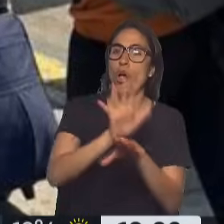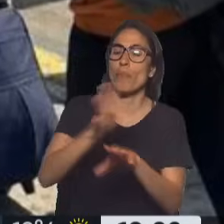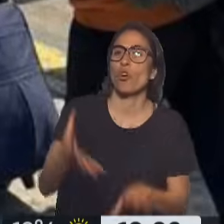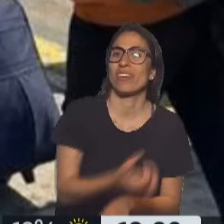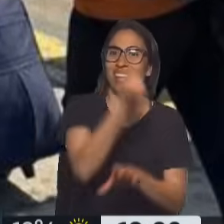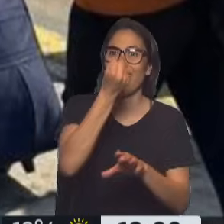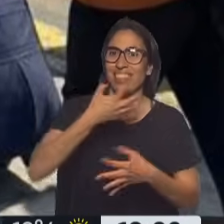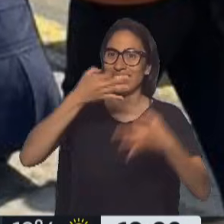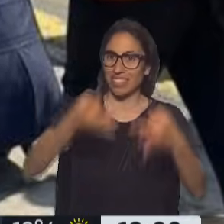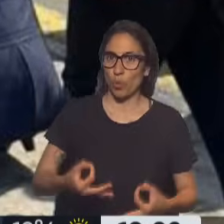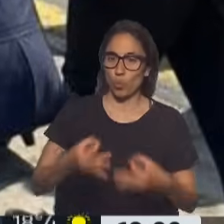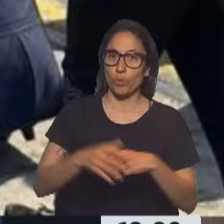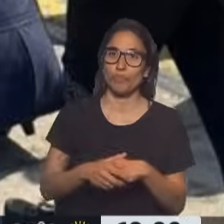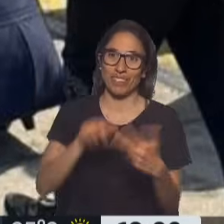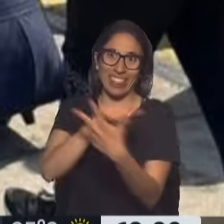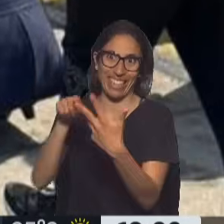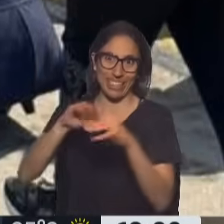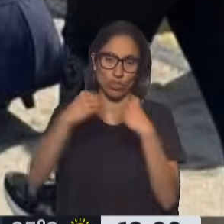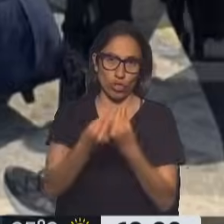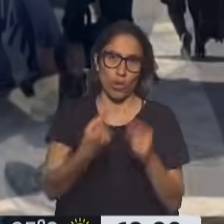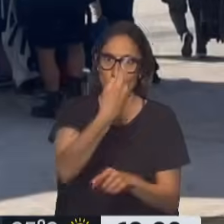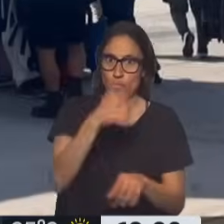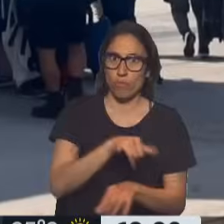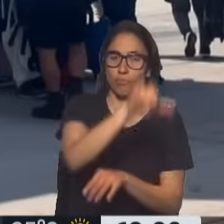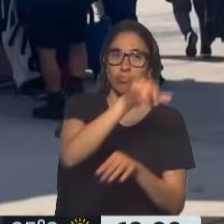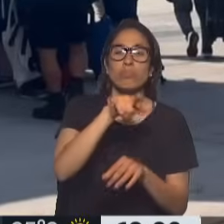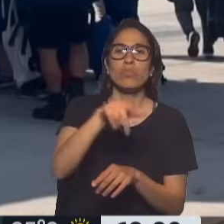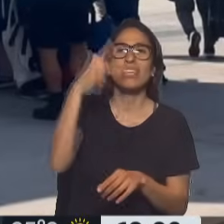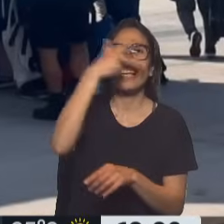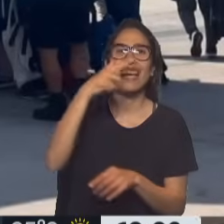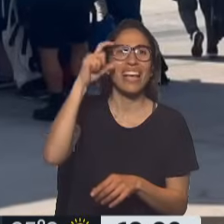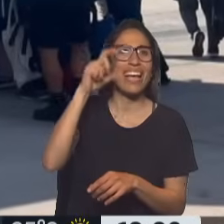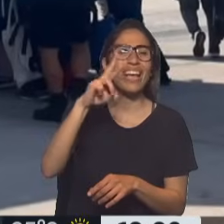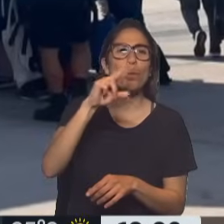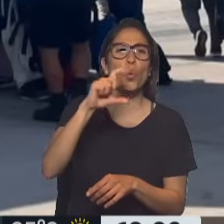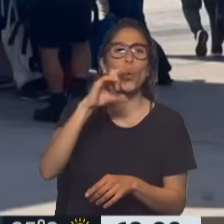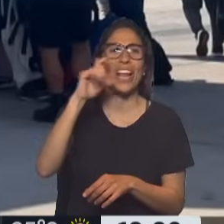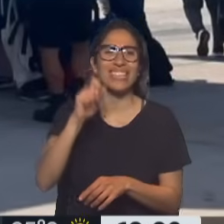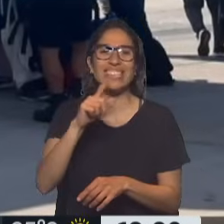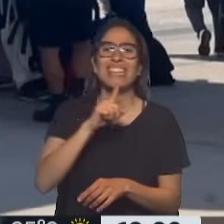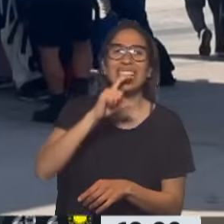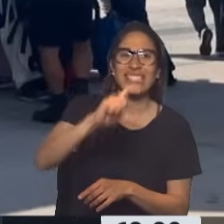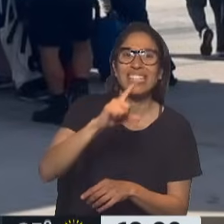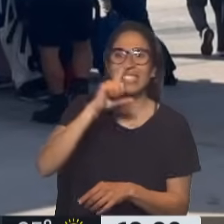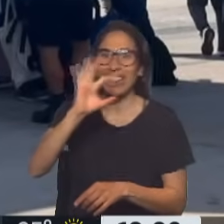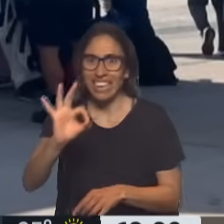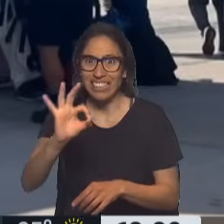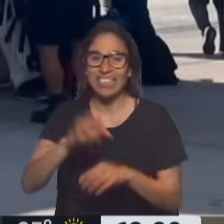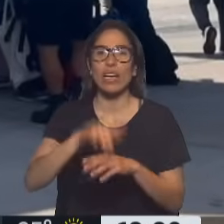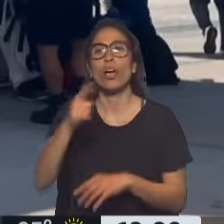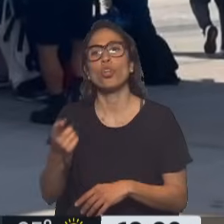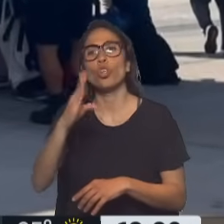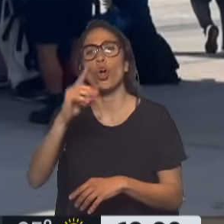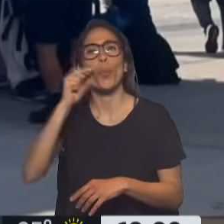puentes aéreos entre telaviv y Roma se realizan con un Hércules tc70 y un Bo 737 de la fuerza aérea y desde